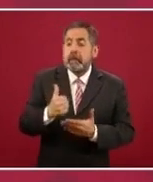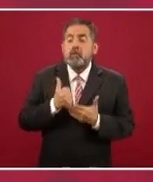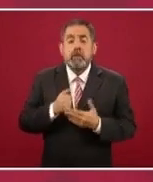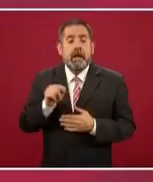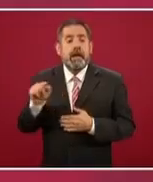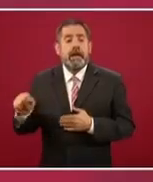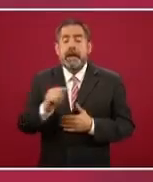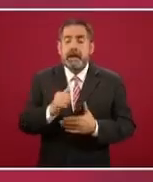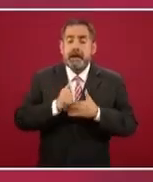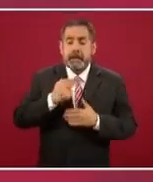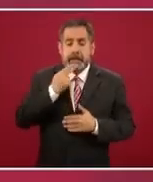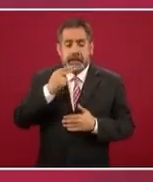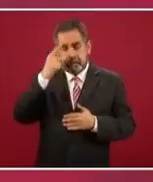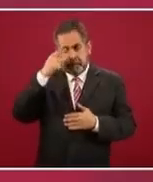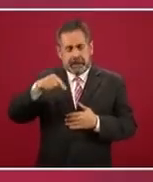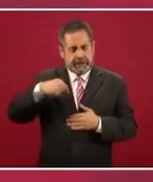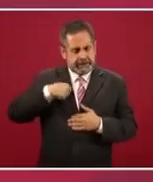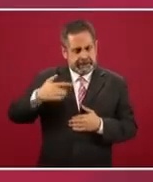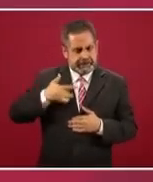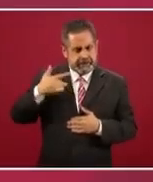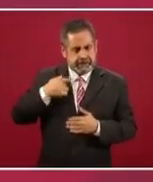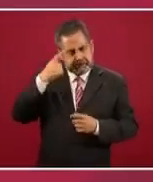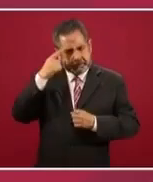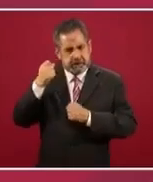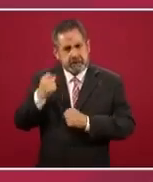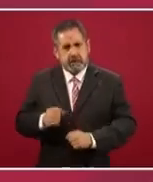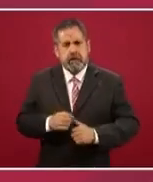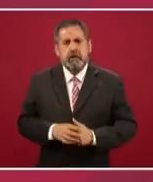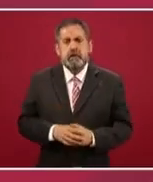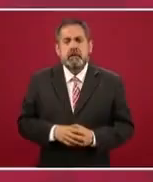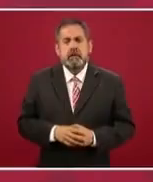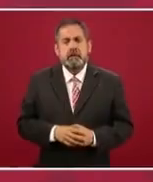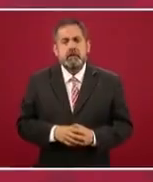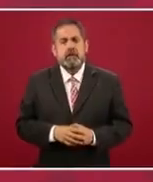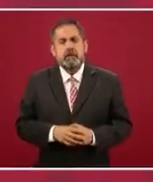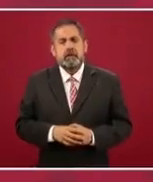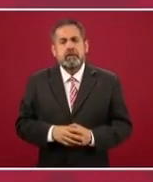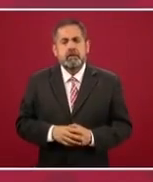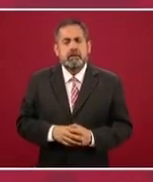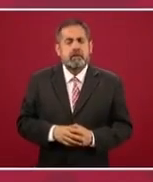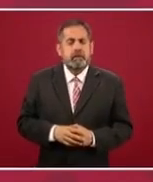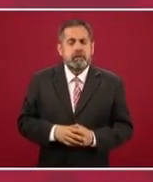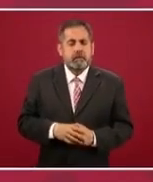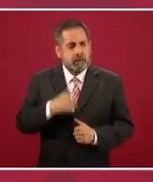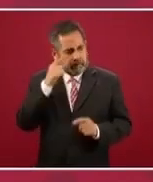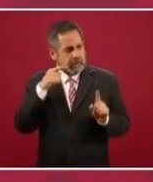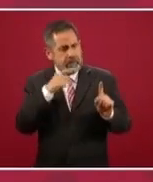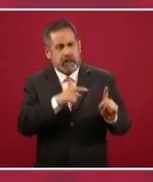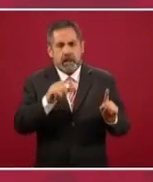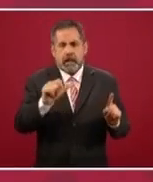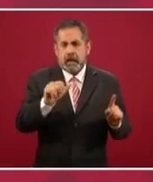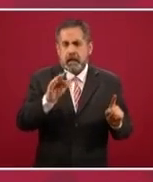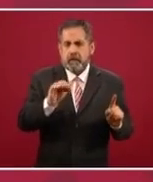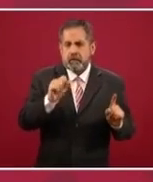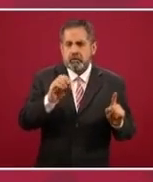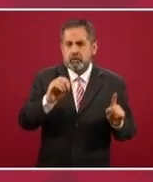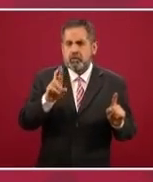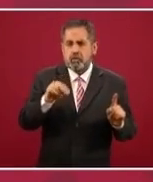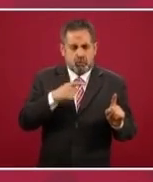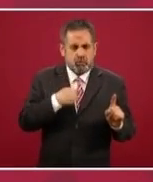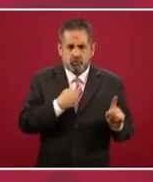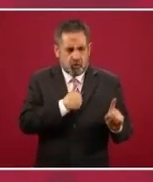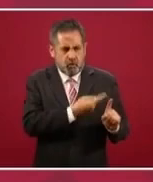a terminar de convencer a Alfonso Romo, que lo estimo